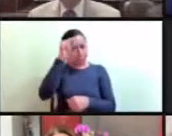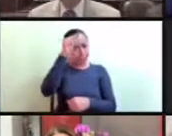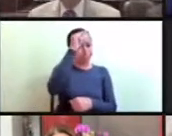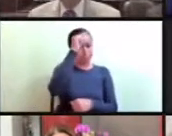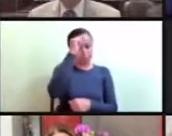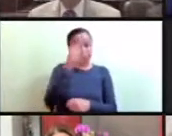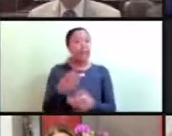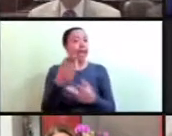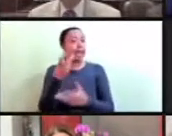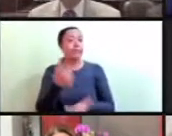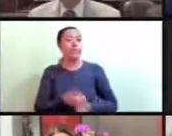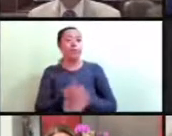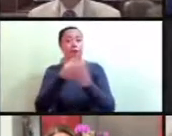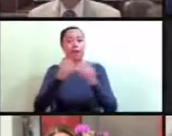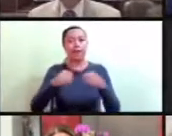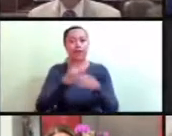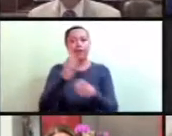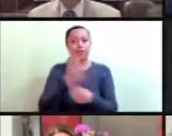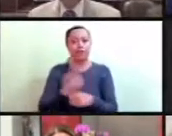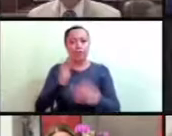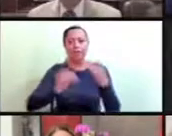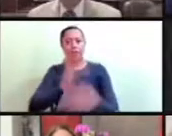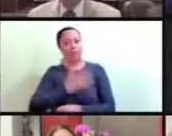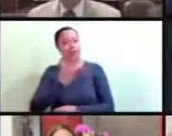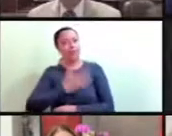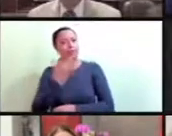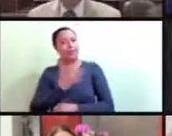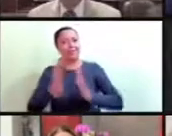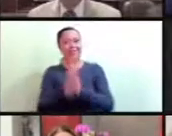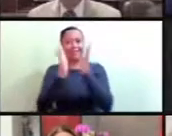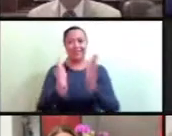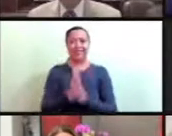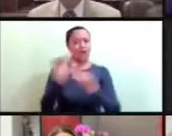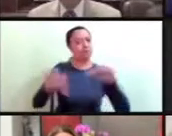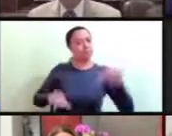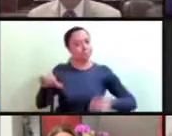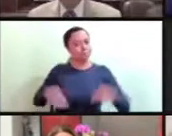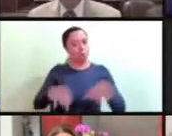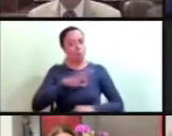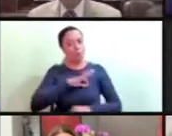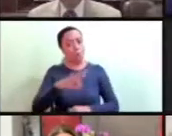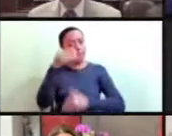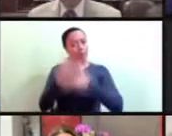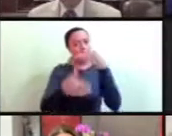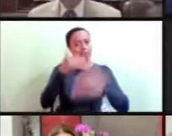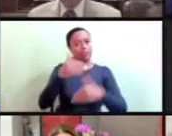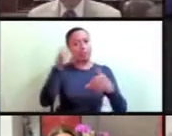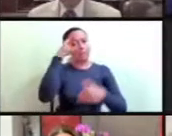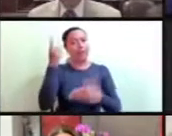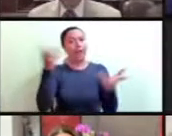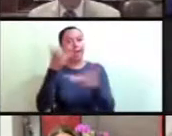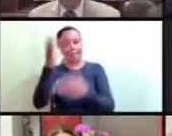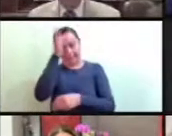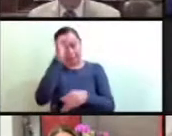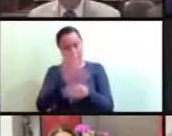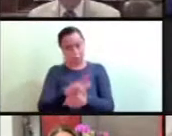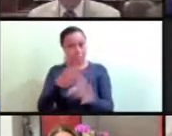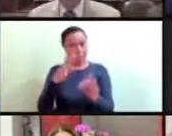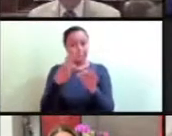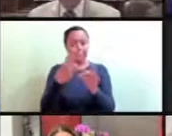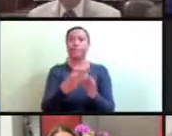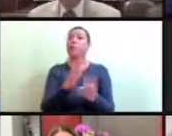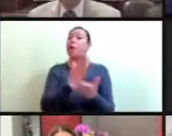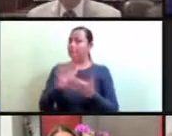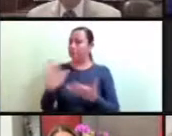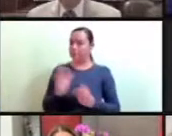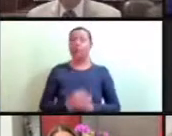se sienta participante, activa y en proceso de hacer cultura. Por otra parte,